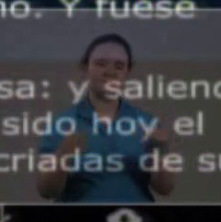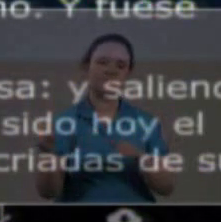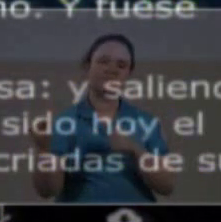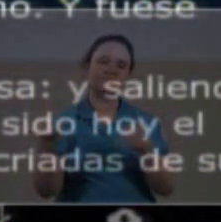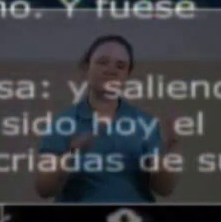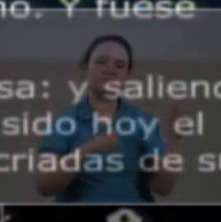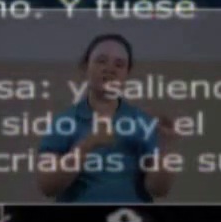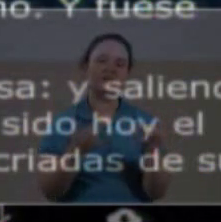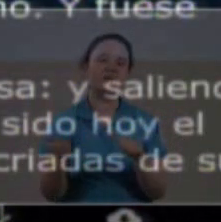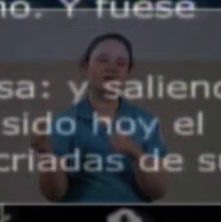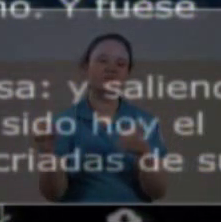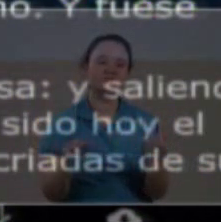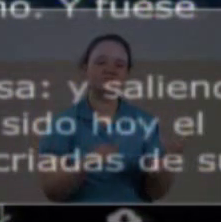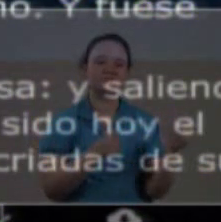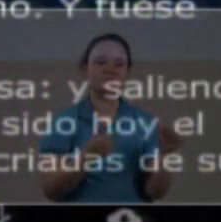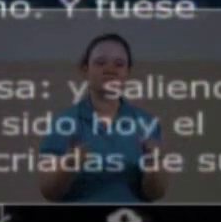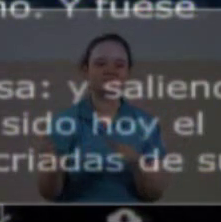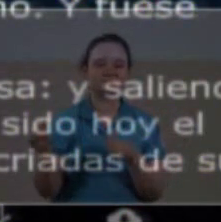aleluya.